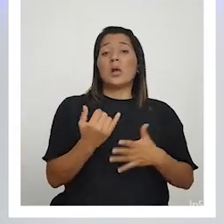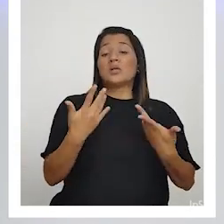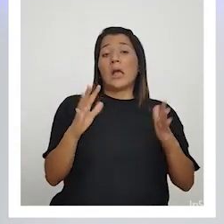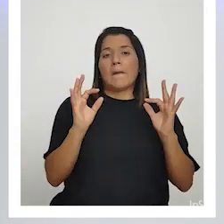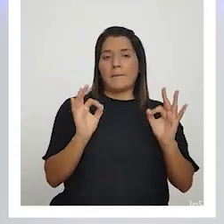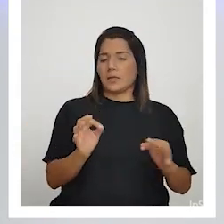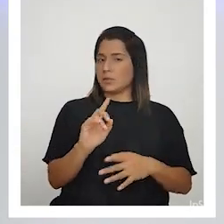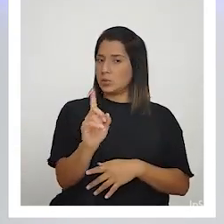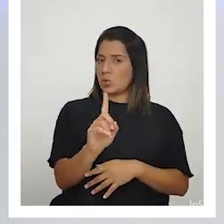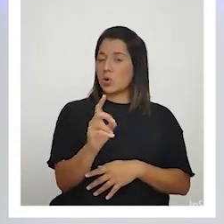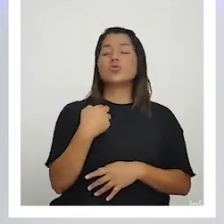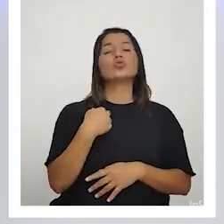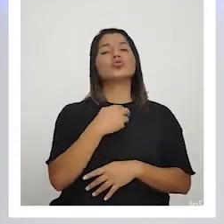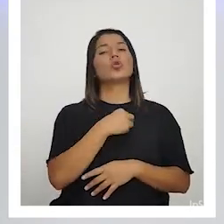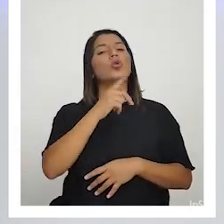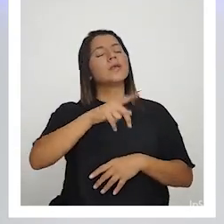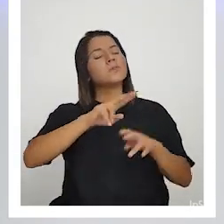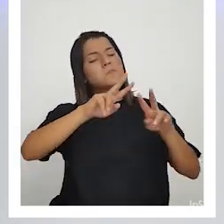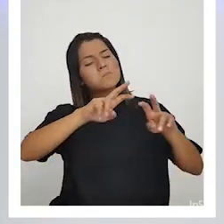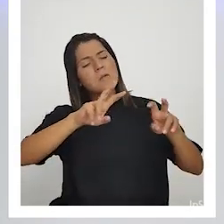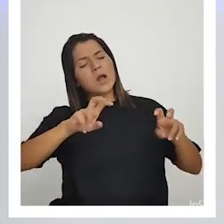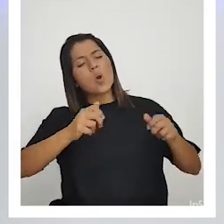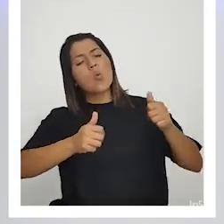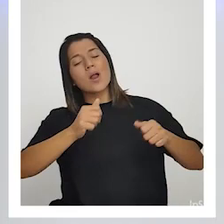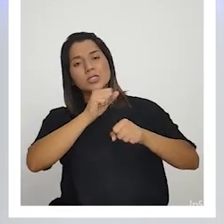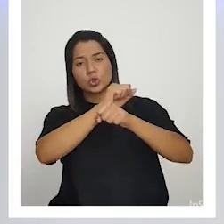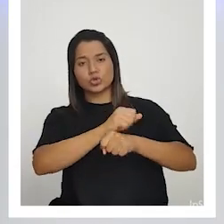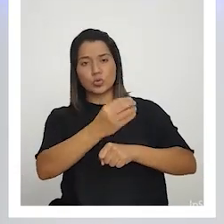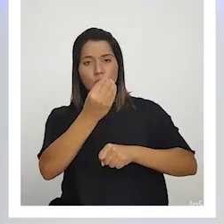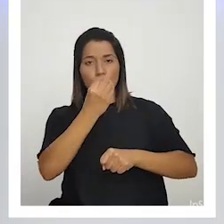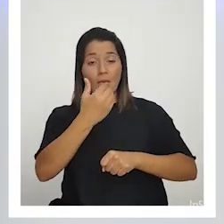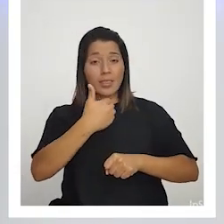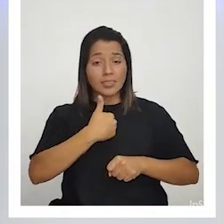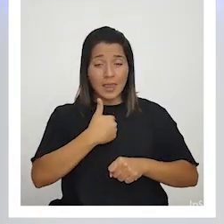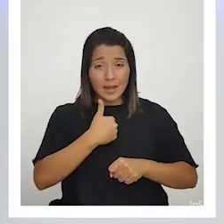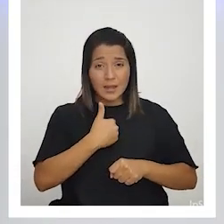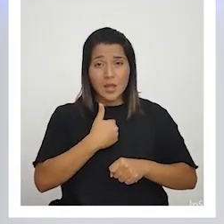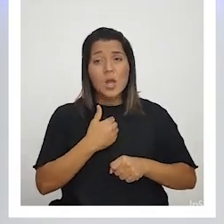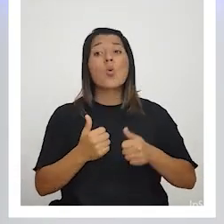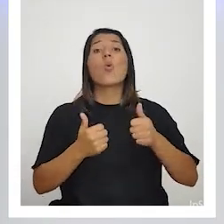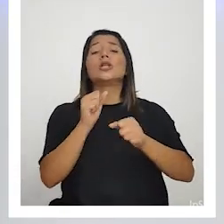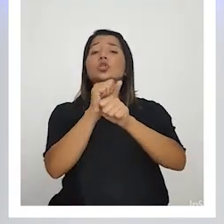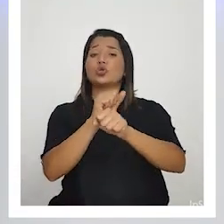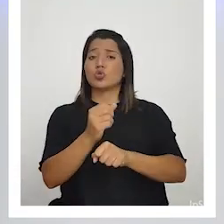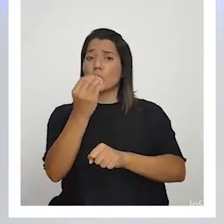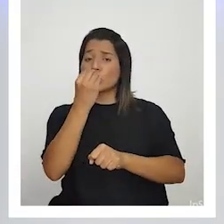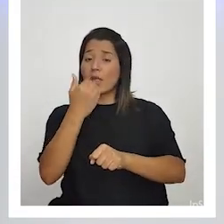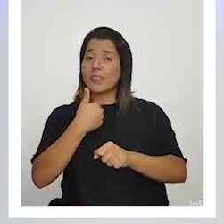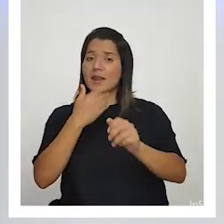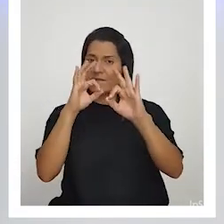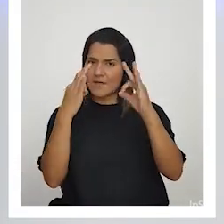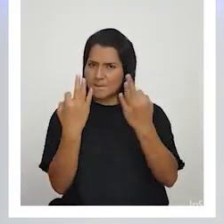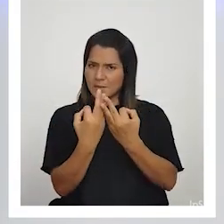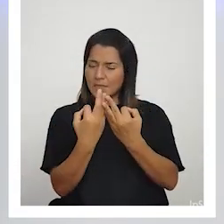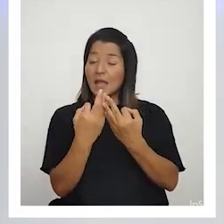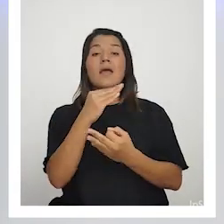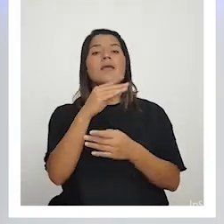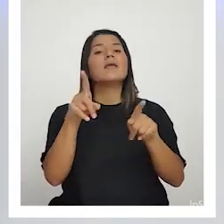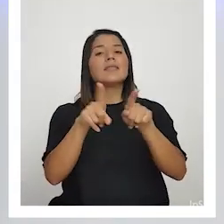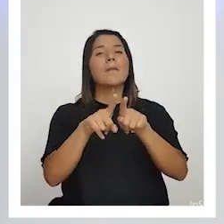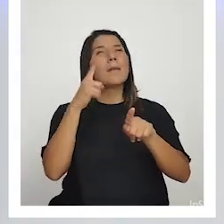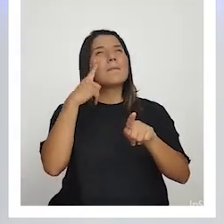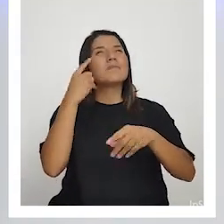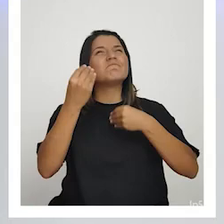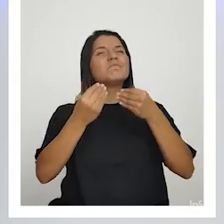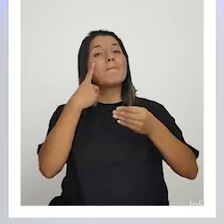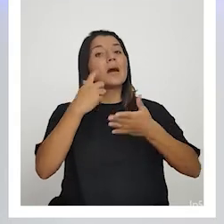los hábitos que tienen, los hábitos como familia, y también ver de qué manera les ayudamos, y no necesariamente desde la